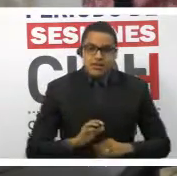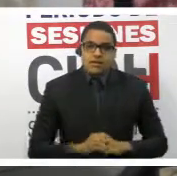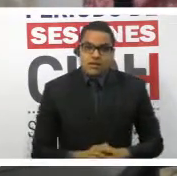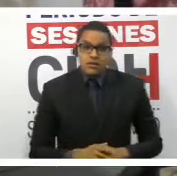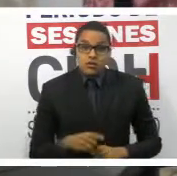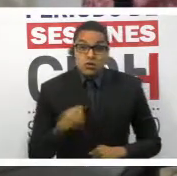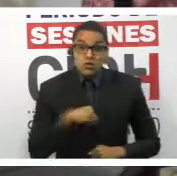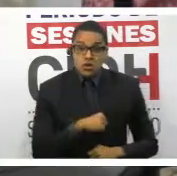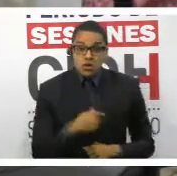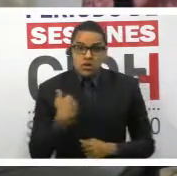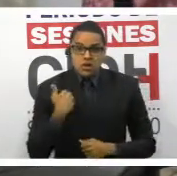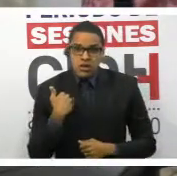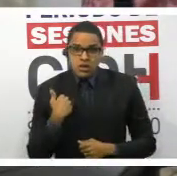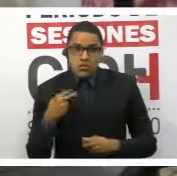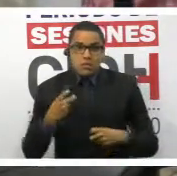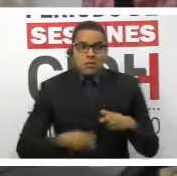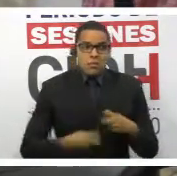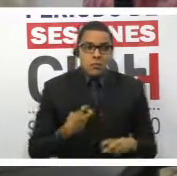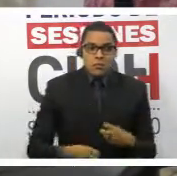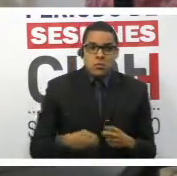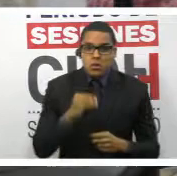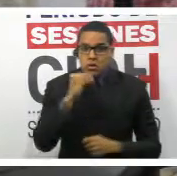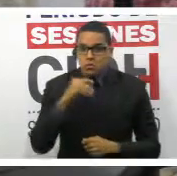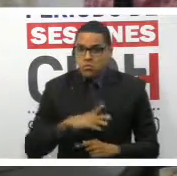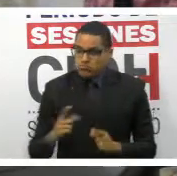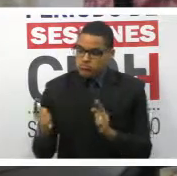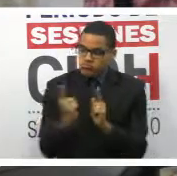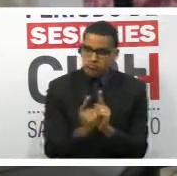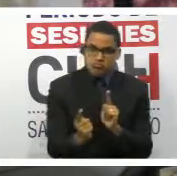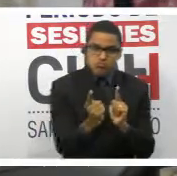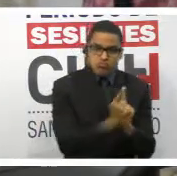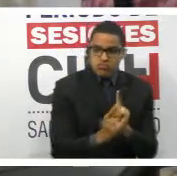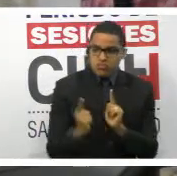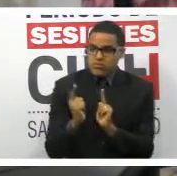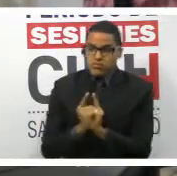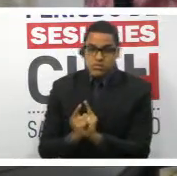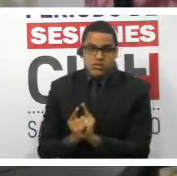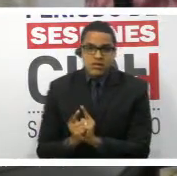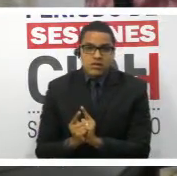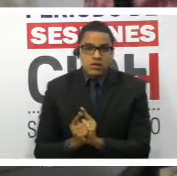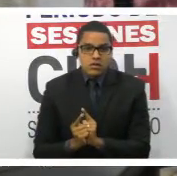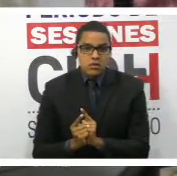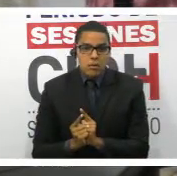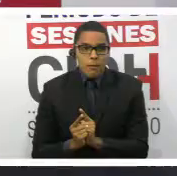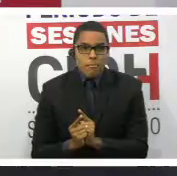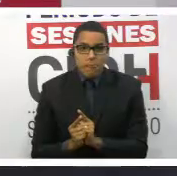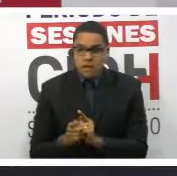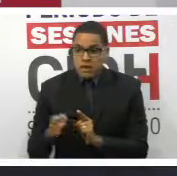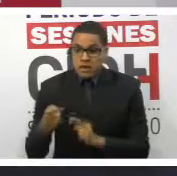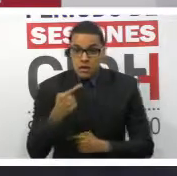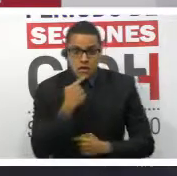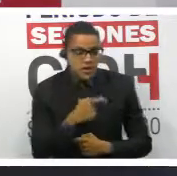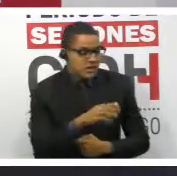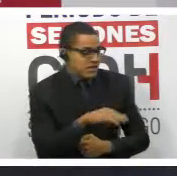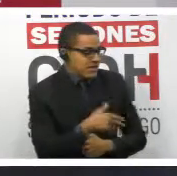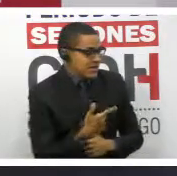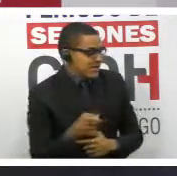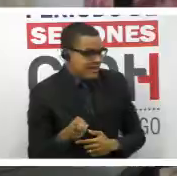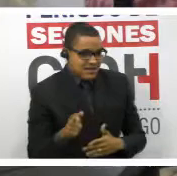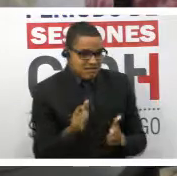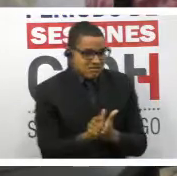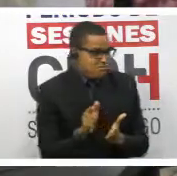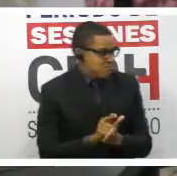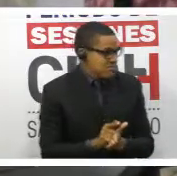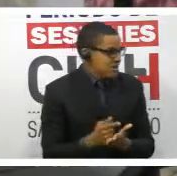casos de compañeras que se acercan en que conocemos de esas violaciones y de esos hechos y de esas barreras que enfrentan